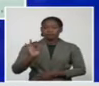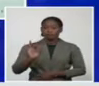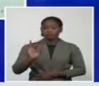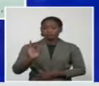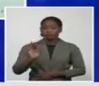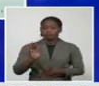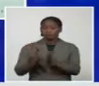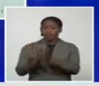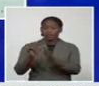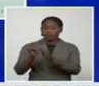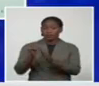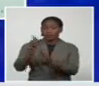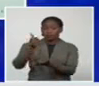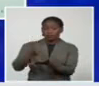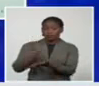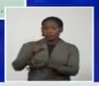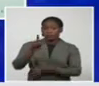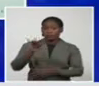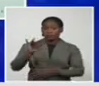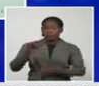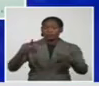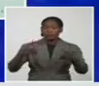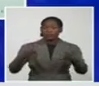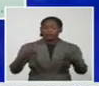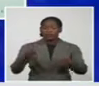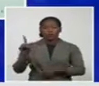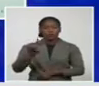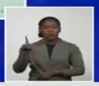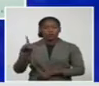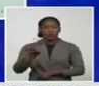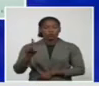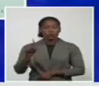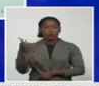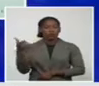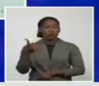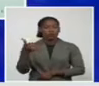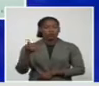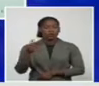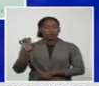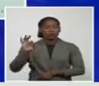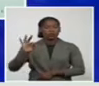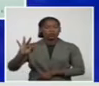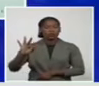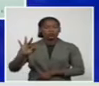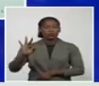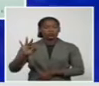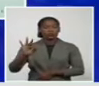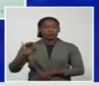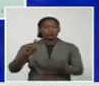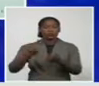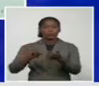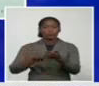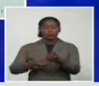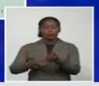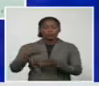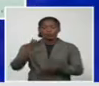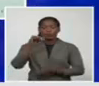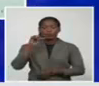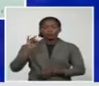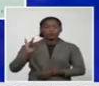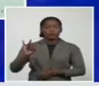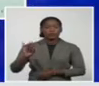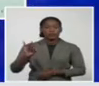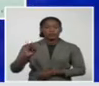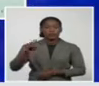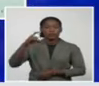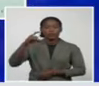mayor, le sigue Cárdenas con 11, Jovellanos con 8, Pedro Betancur con 7, Colón y Unión